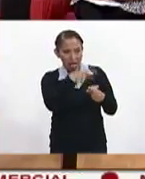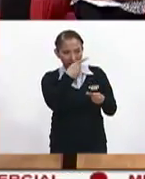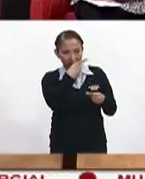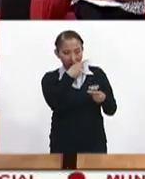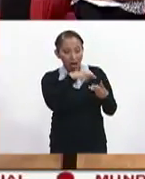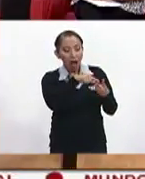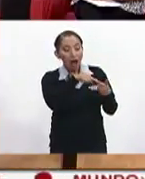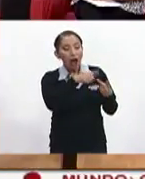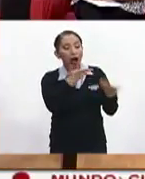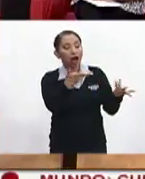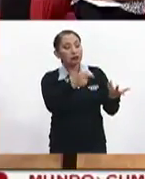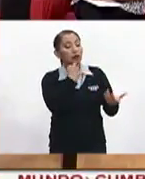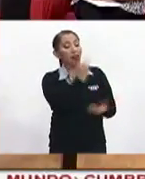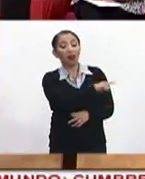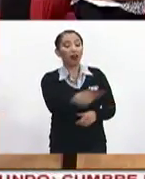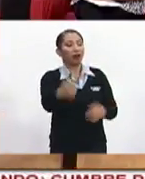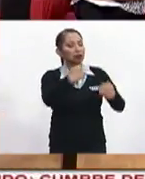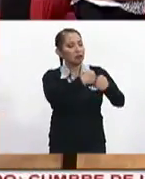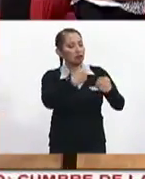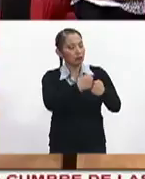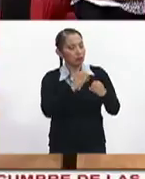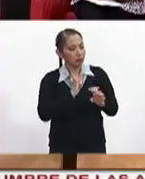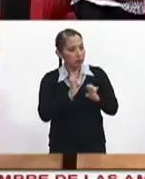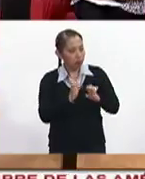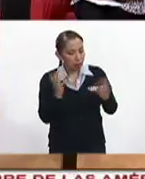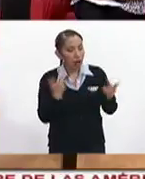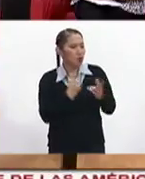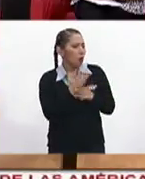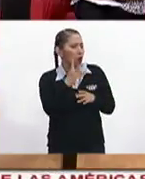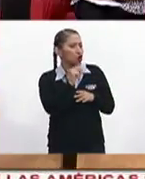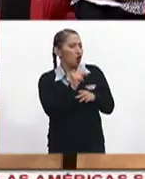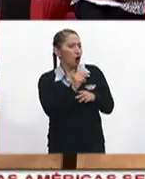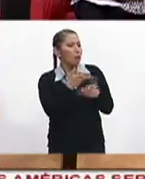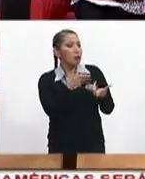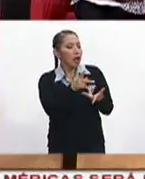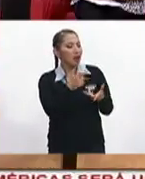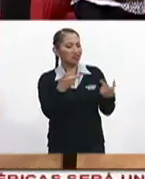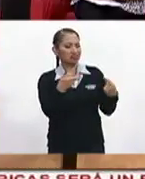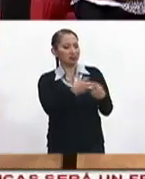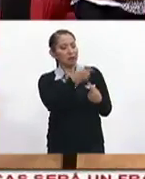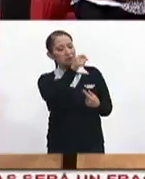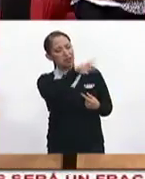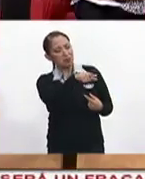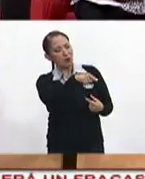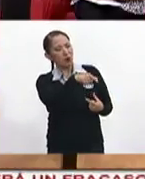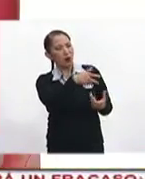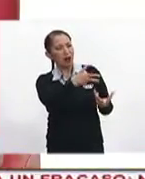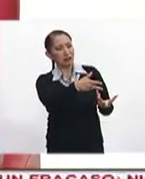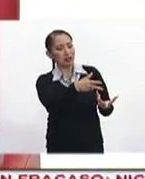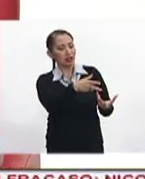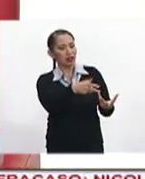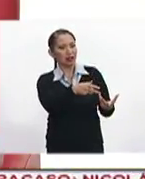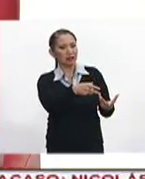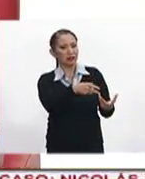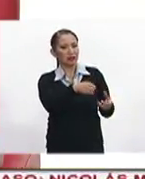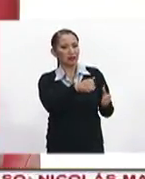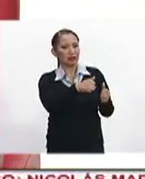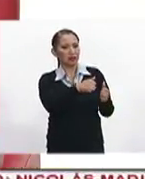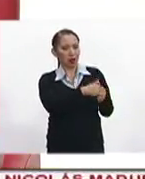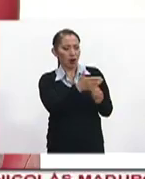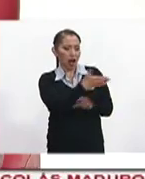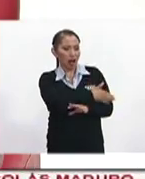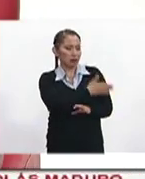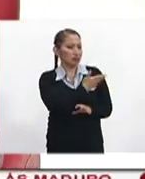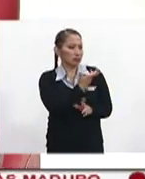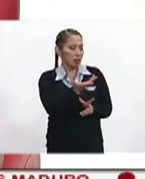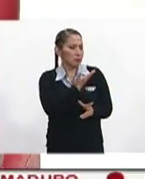retórica, pues lleva a cabo esta acción, que bien dices, no es nada nuevo, pero sí contrasta la manera de hacerlo con